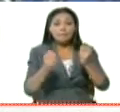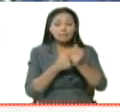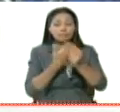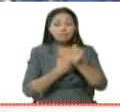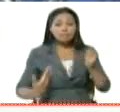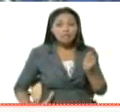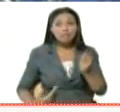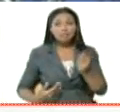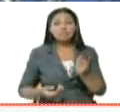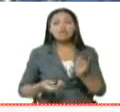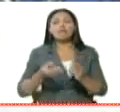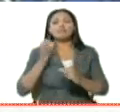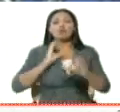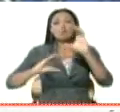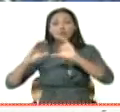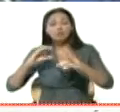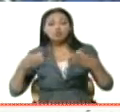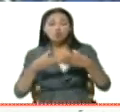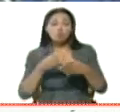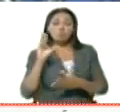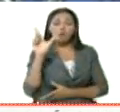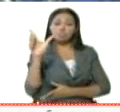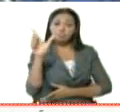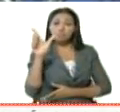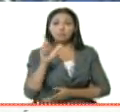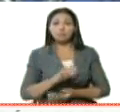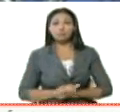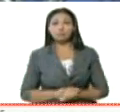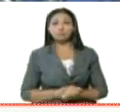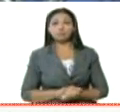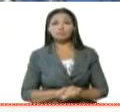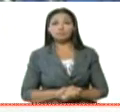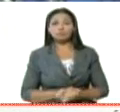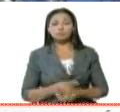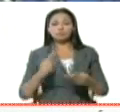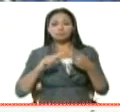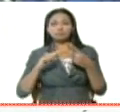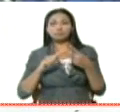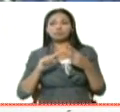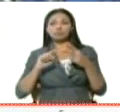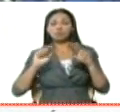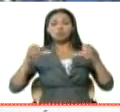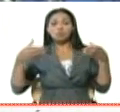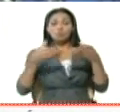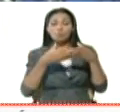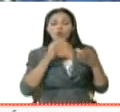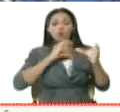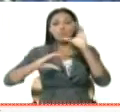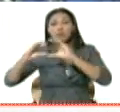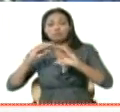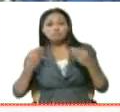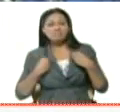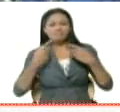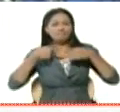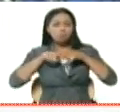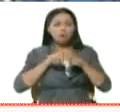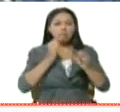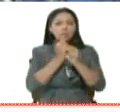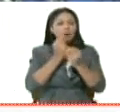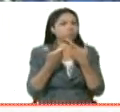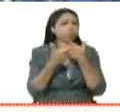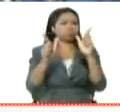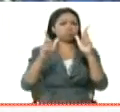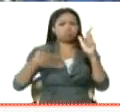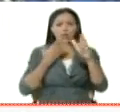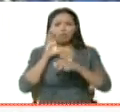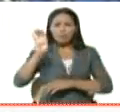Agitación, Propaganda y Comunicación del Partido Socialista Unido de Venezuela, los colectivos de comunicación que hacen vida y trabajo libremente en